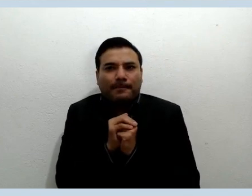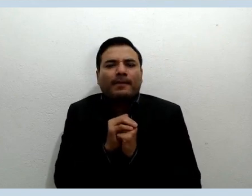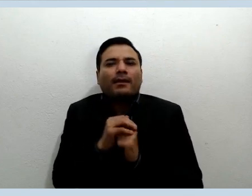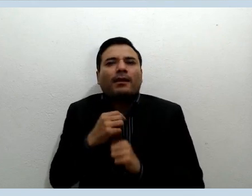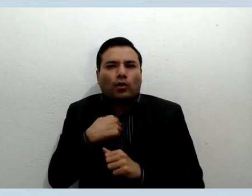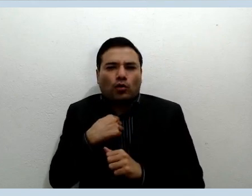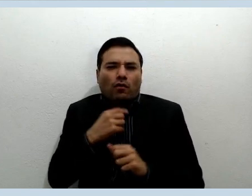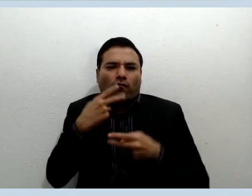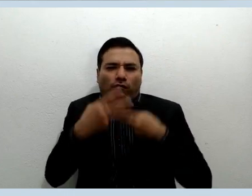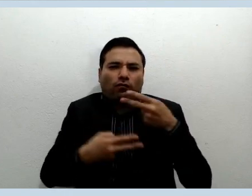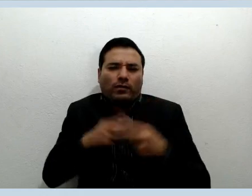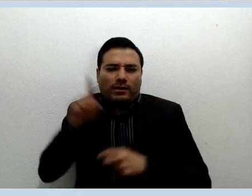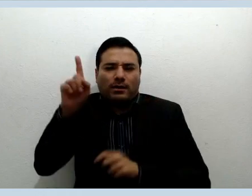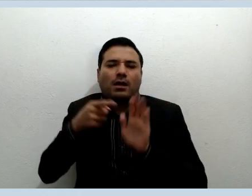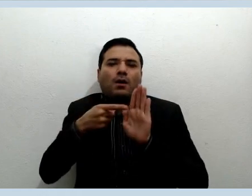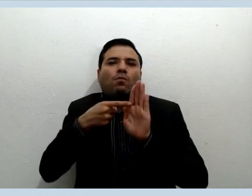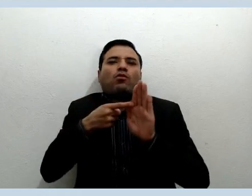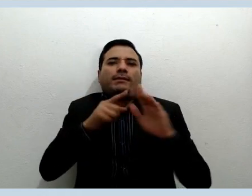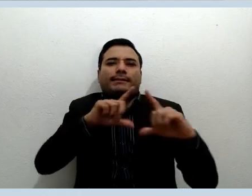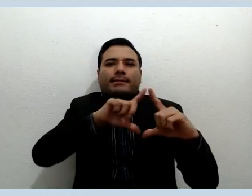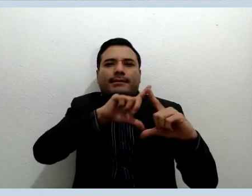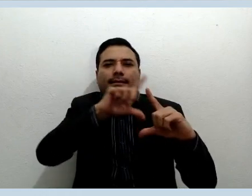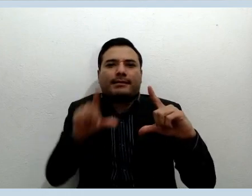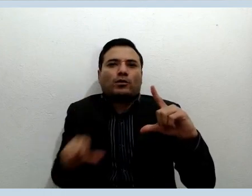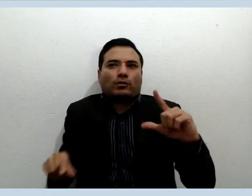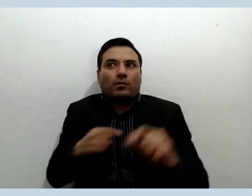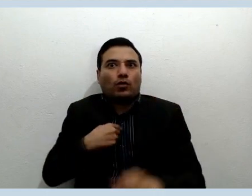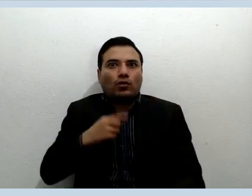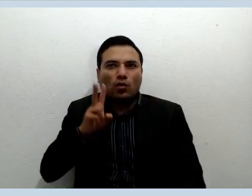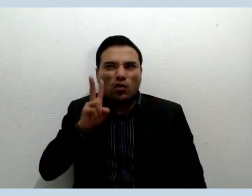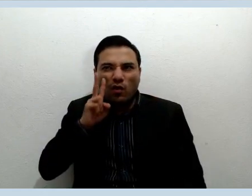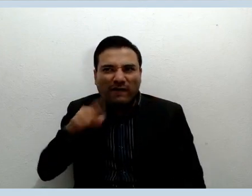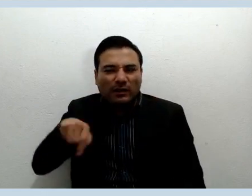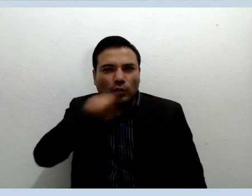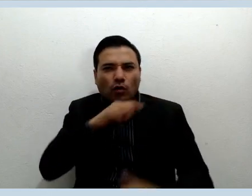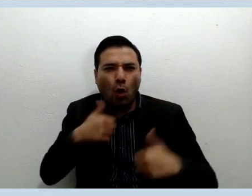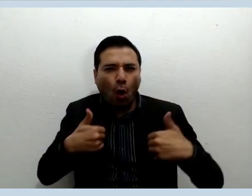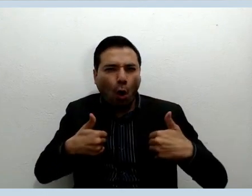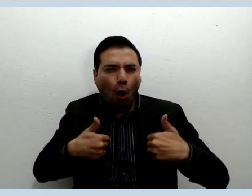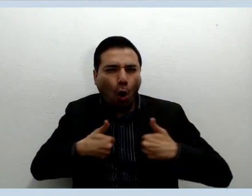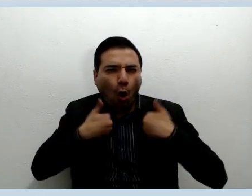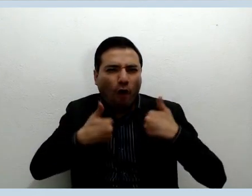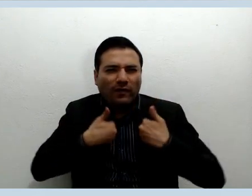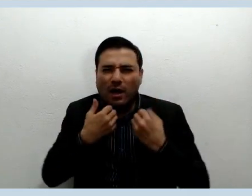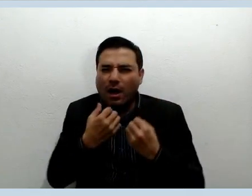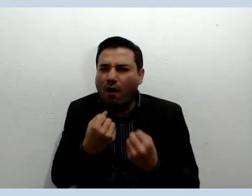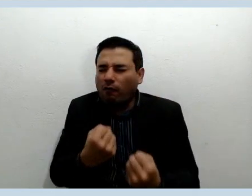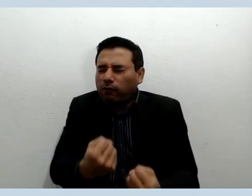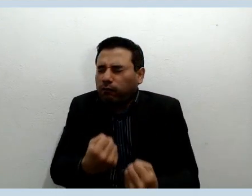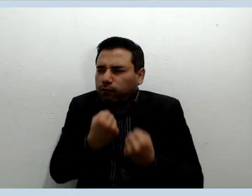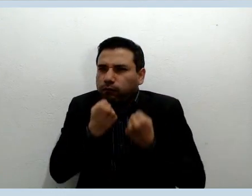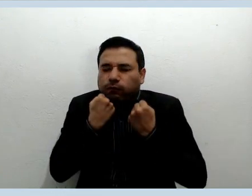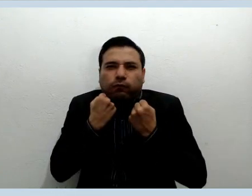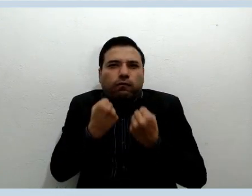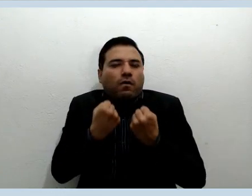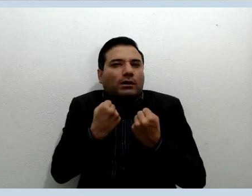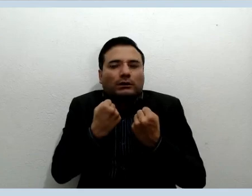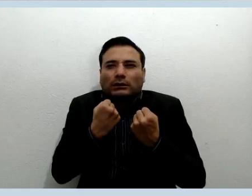eh Y verles con esa fuerza que tuvieron que eran como una masa